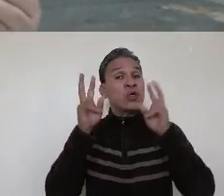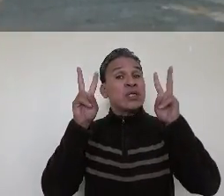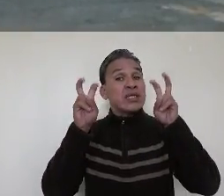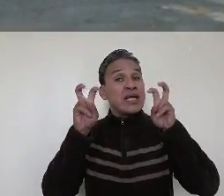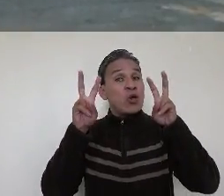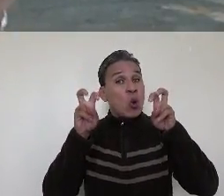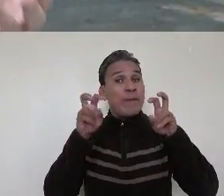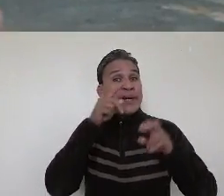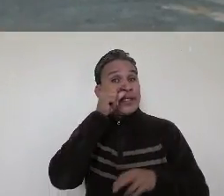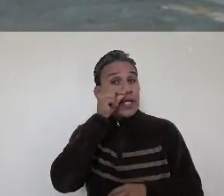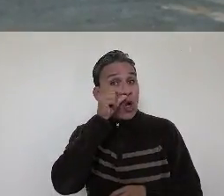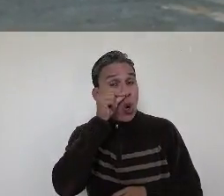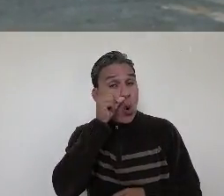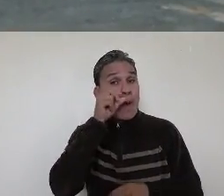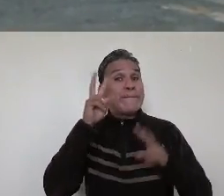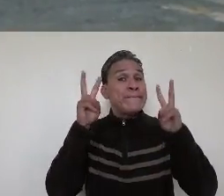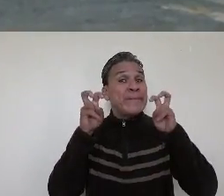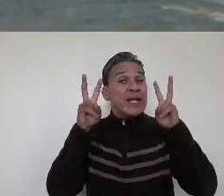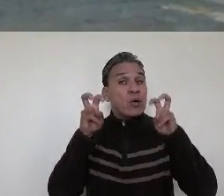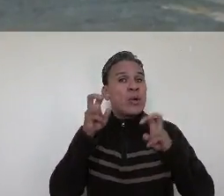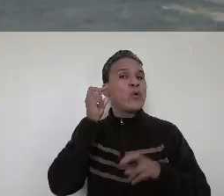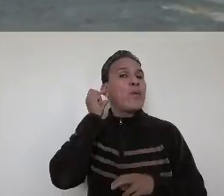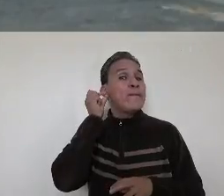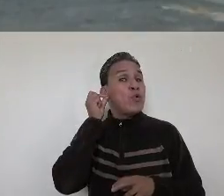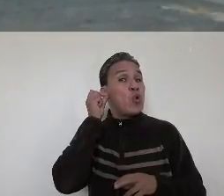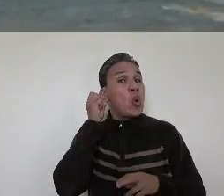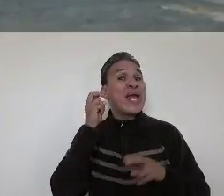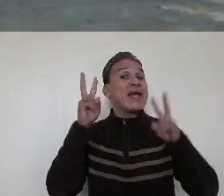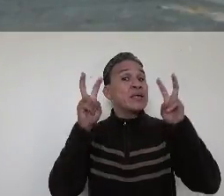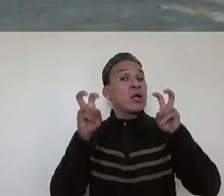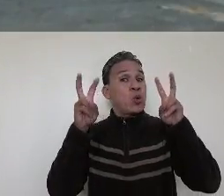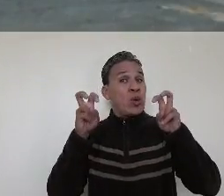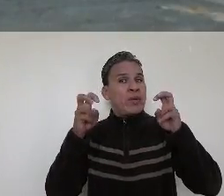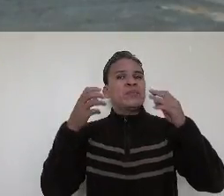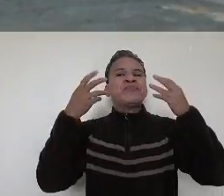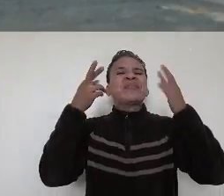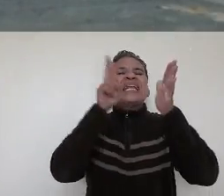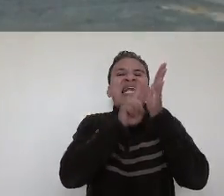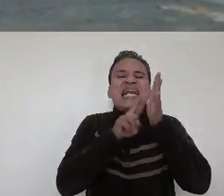hombre nuevo, de mujer nueva, pero es revestirse de Cristo.